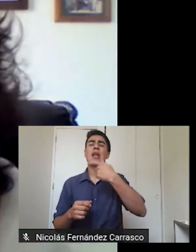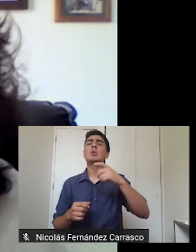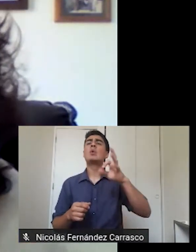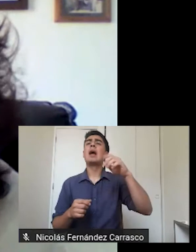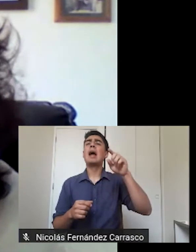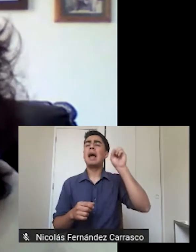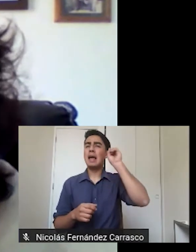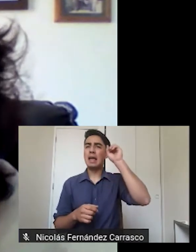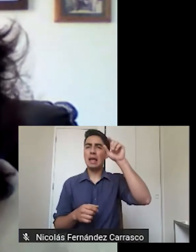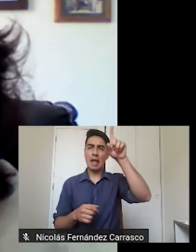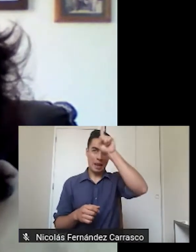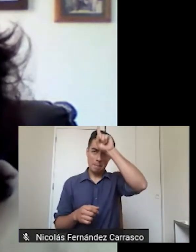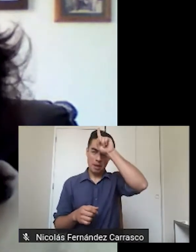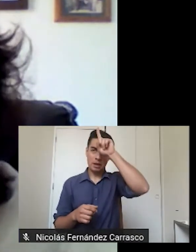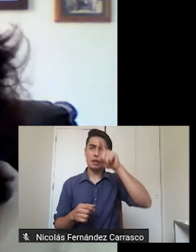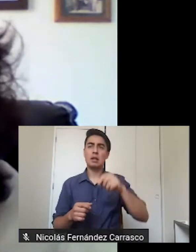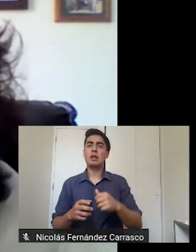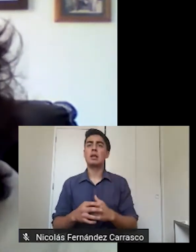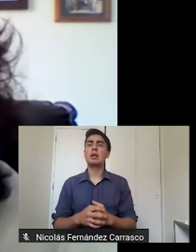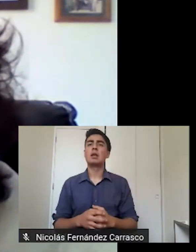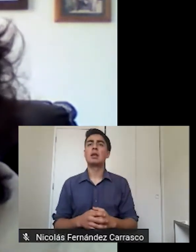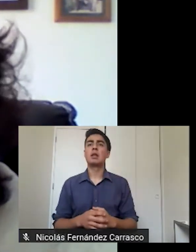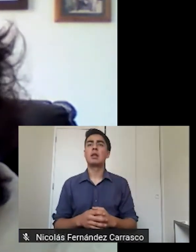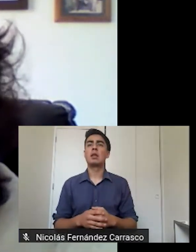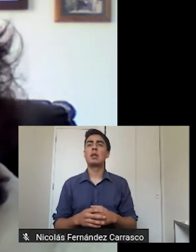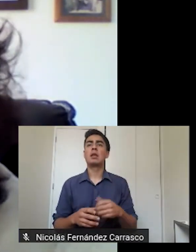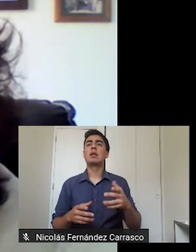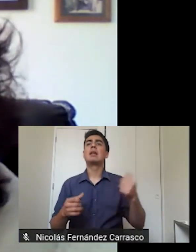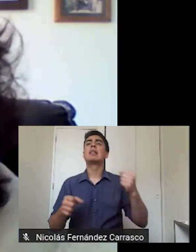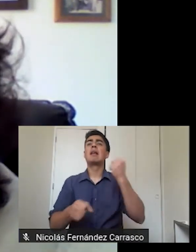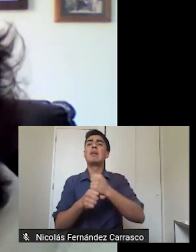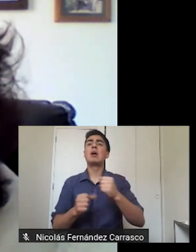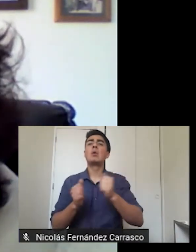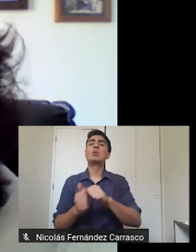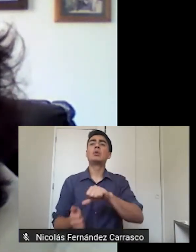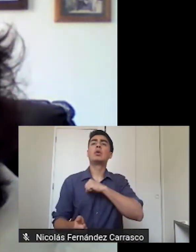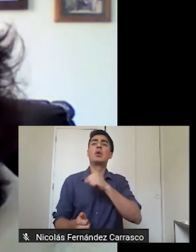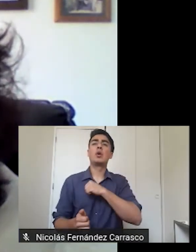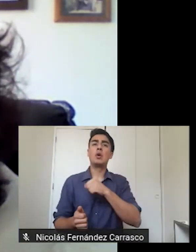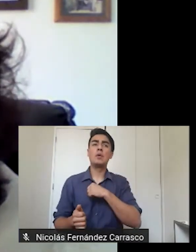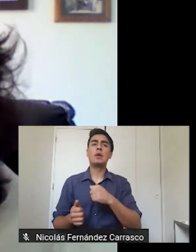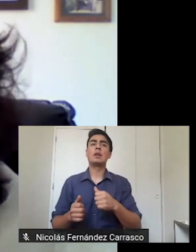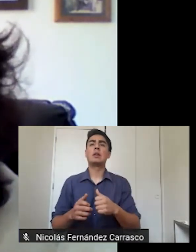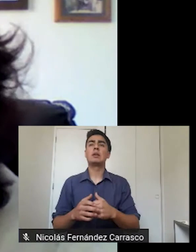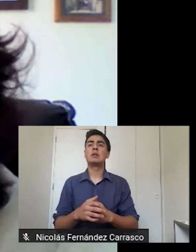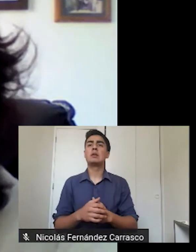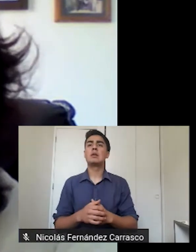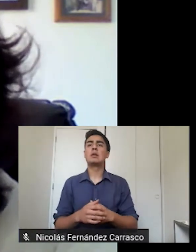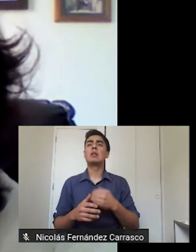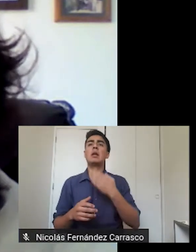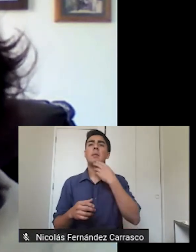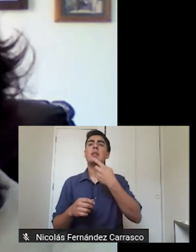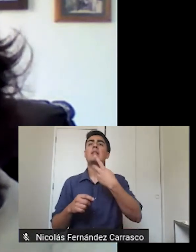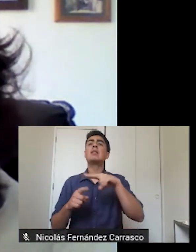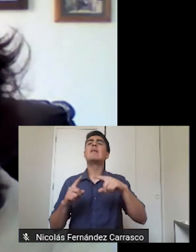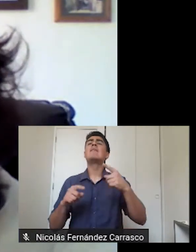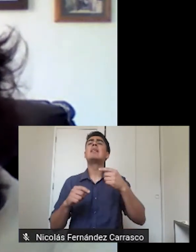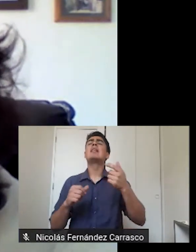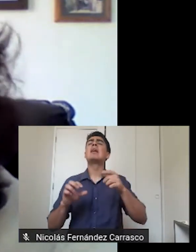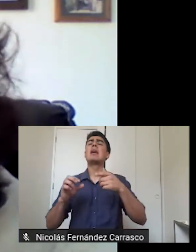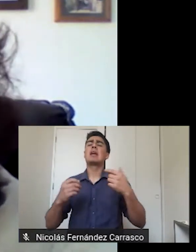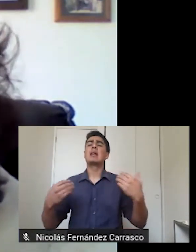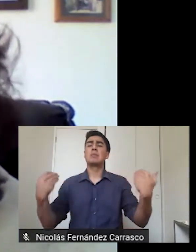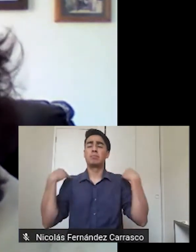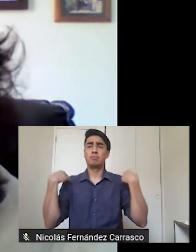de Auckland. Tiene una amplia experiencia trabajando con jóvenes a través de varios proyectos escolares y con jóvenes atletas olímpicos